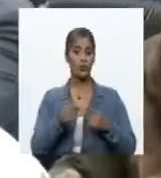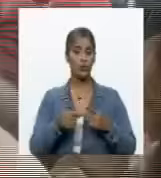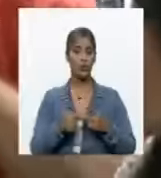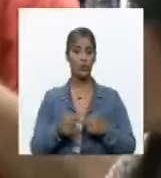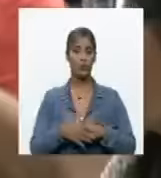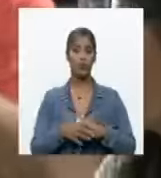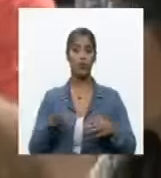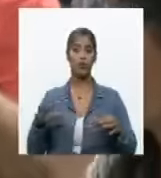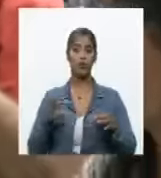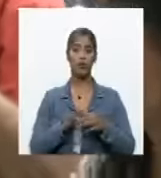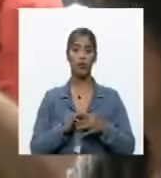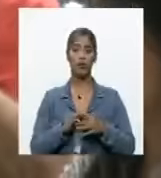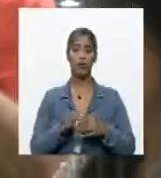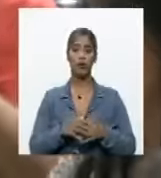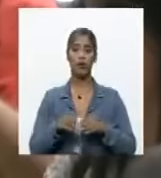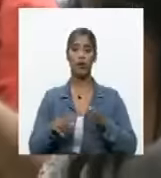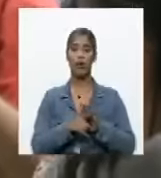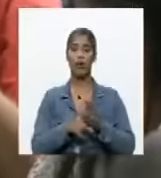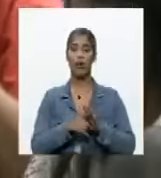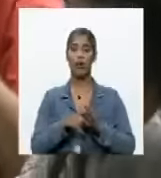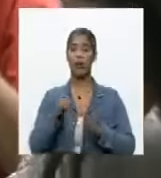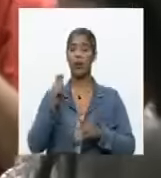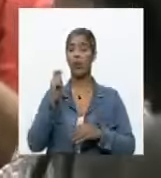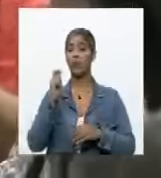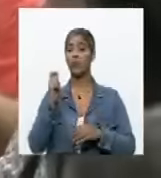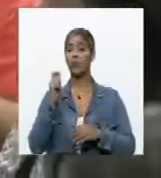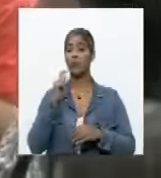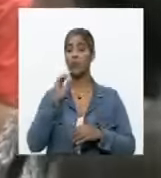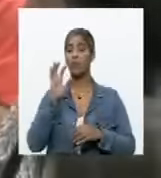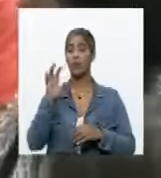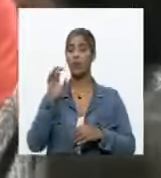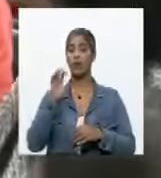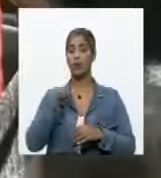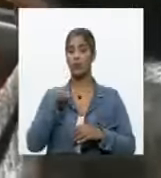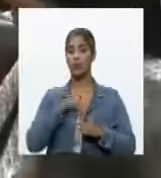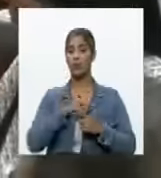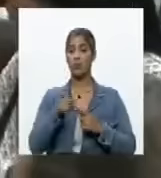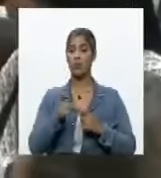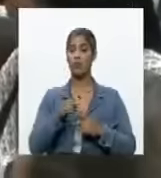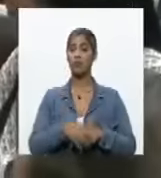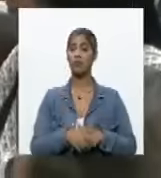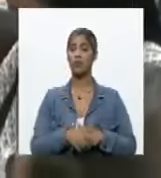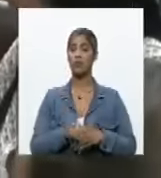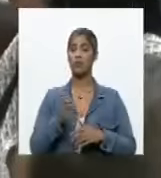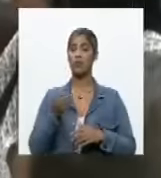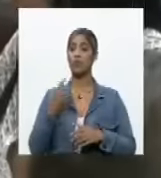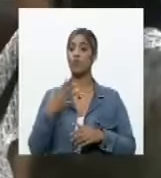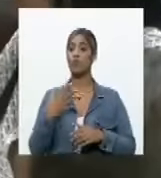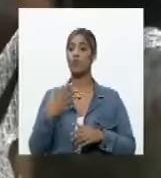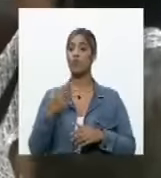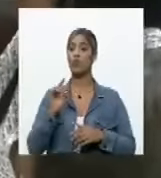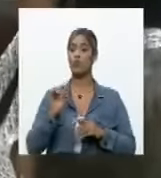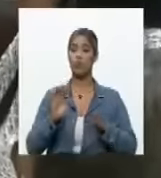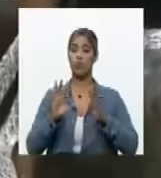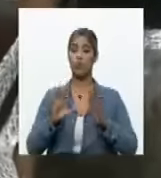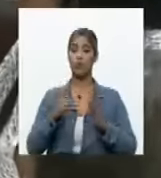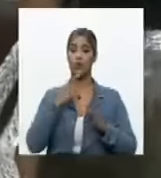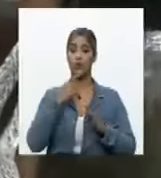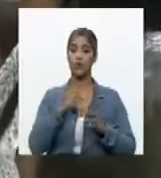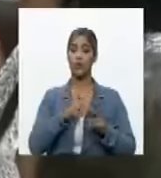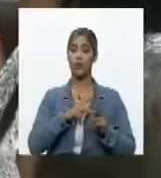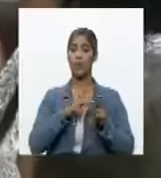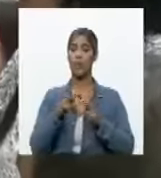en consonancia con la ley constitucional del Plan de la Patria. En el numeral 9, en lugar de decir Plan